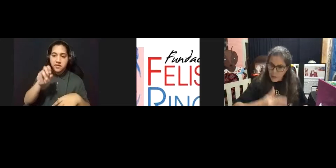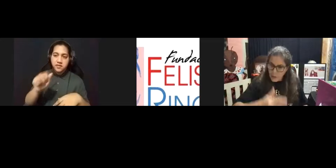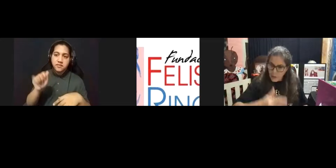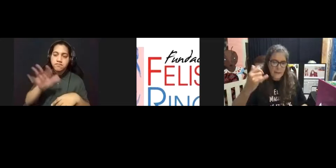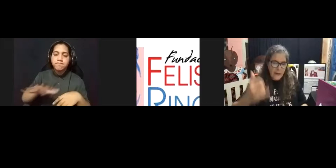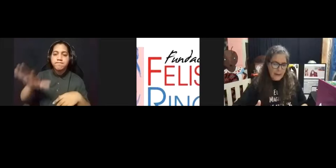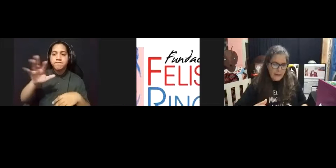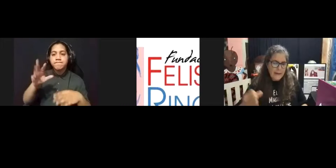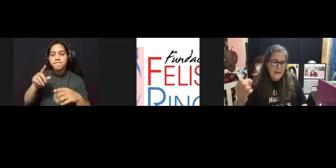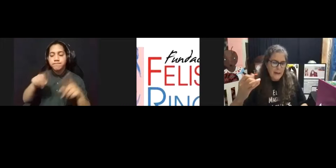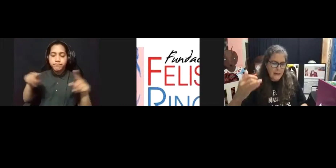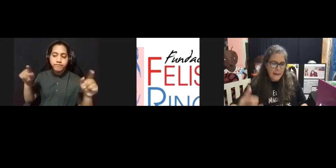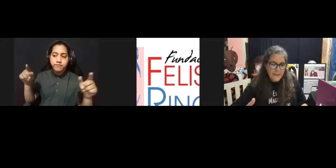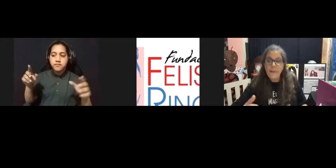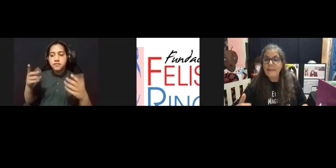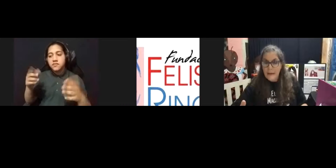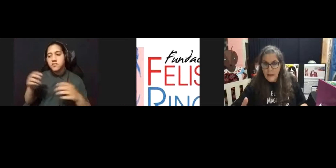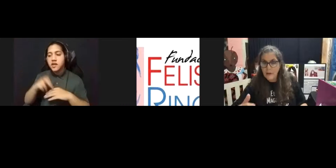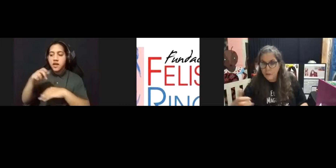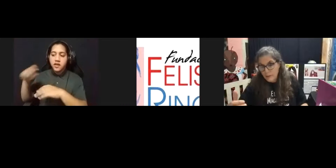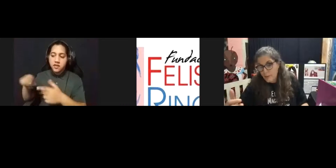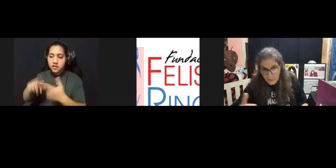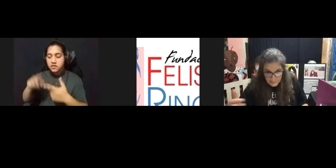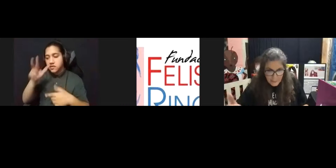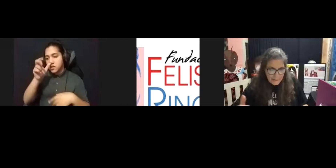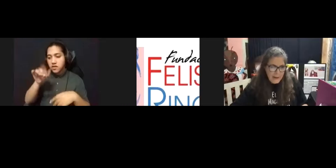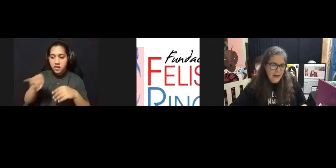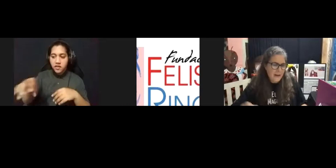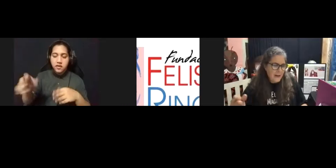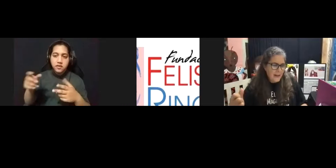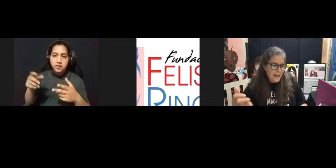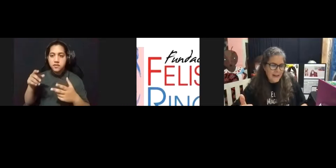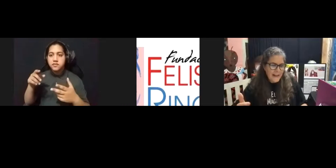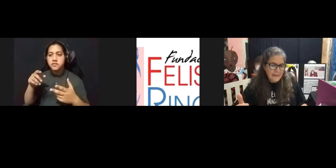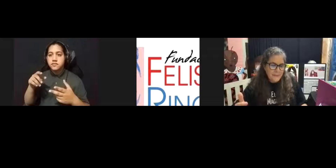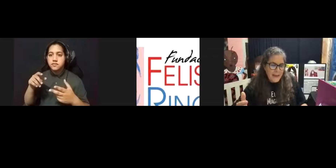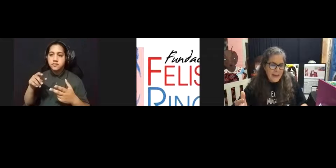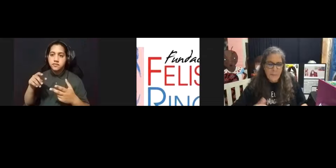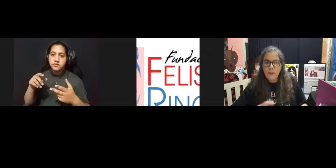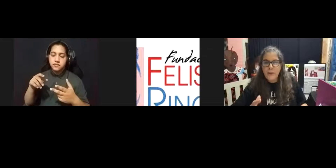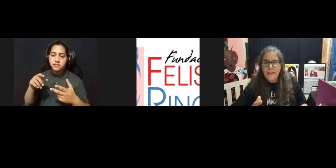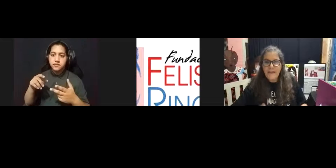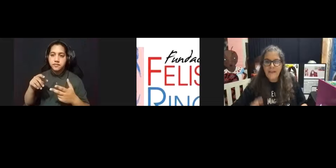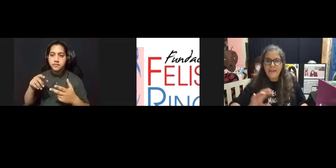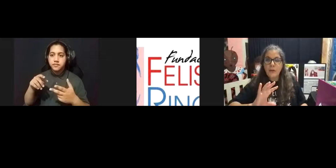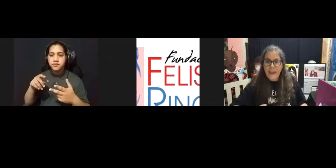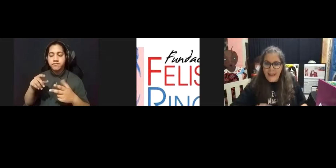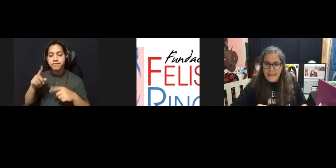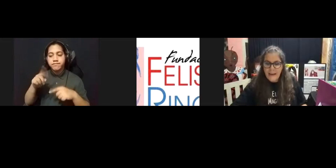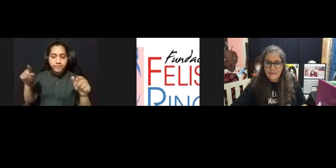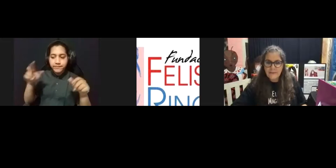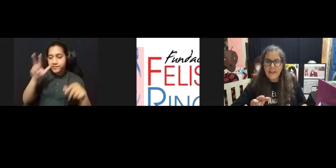y repito, la grilla, la sabandija, hay otra que se llama la sabandija, en montones de